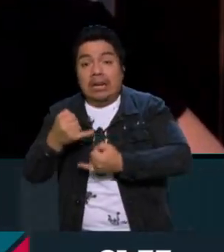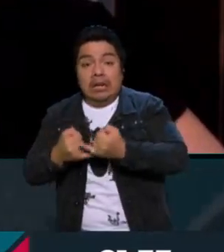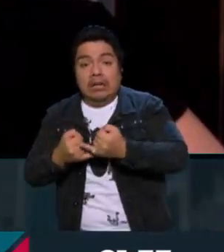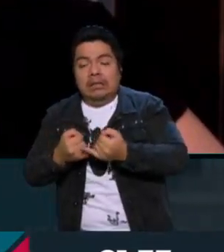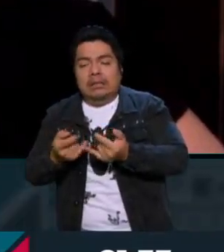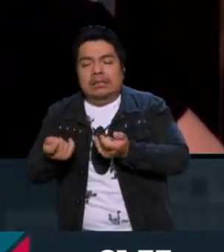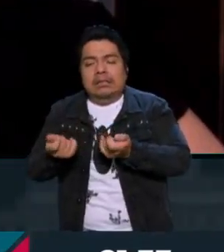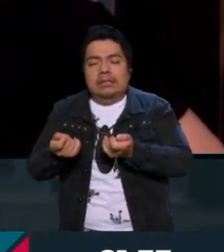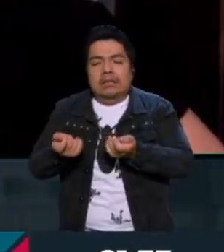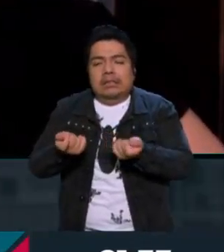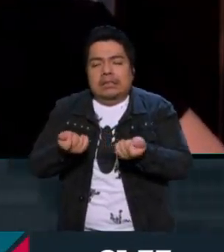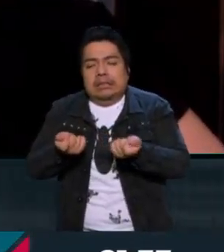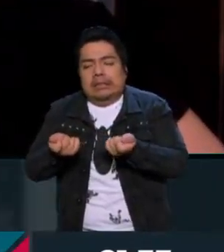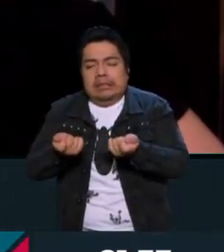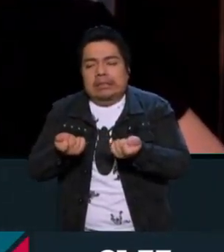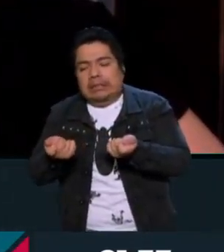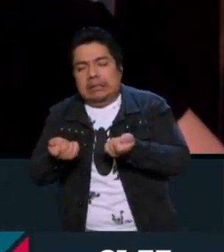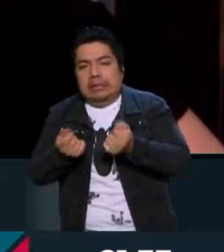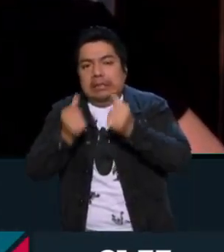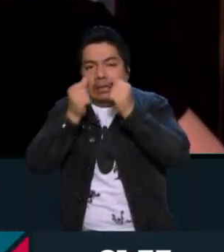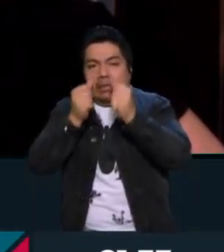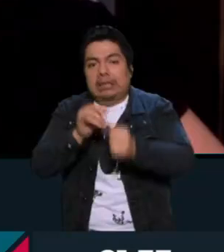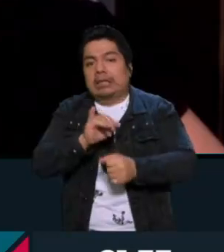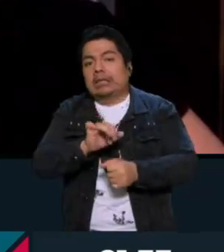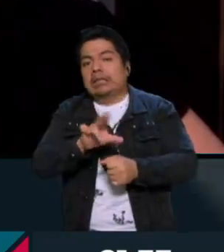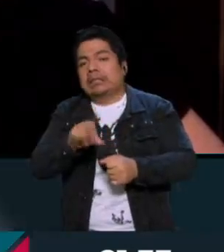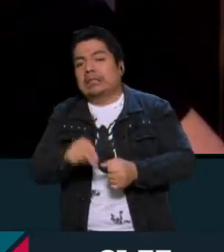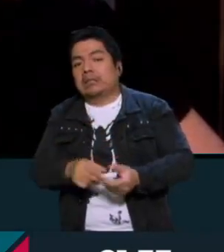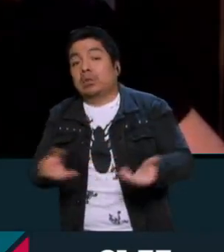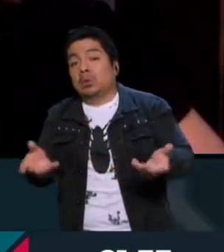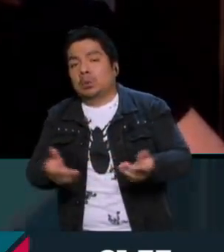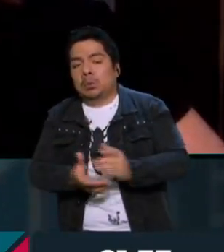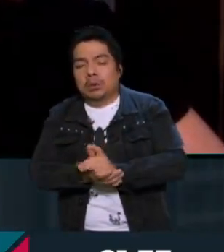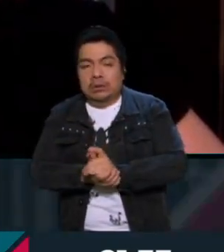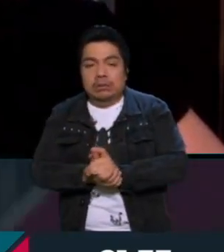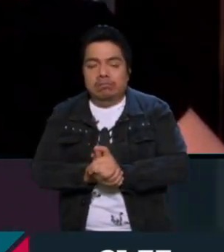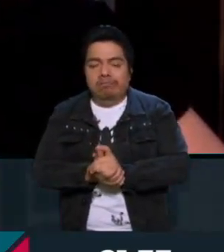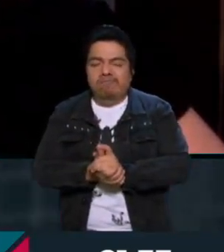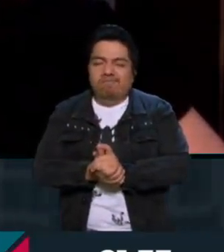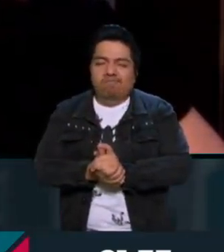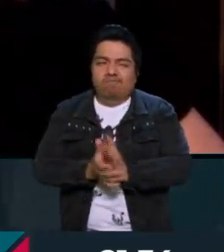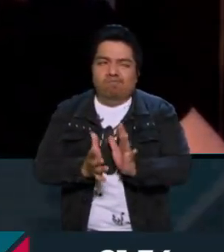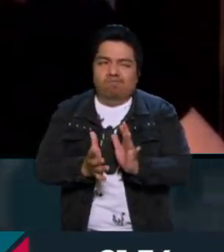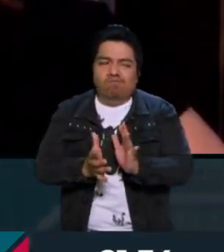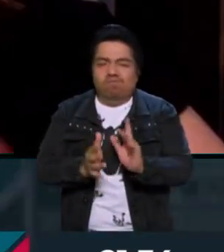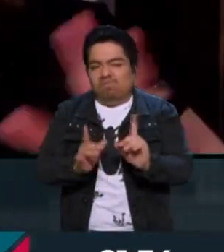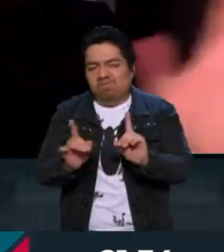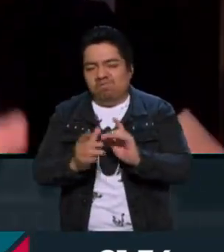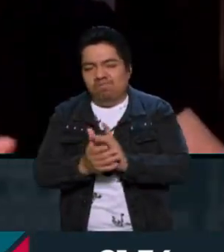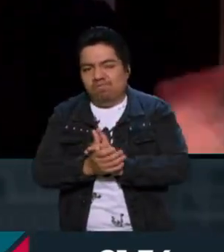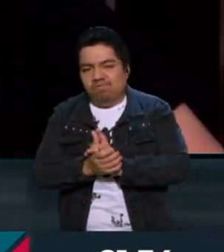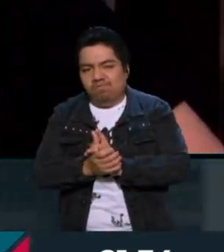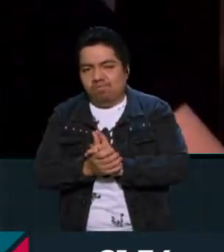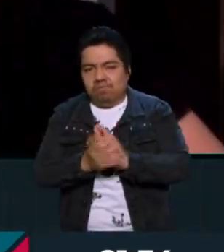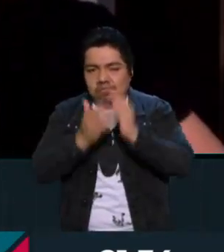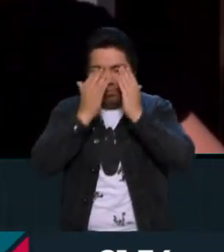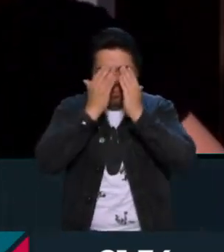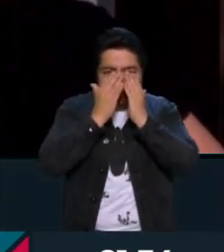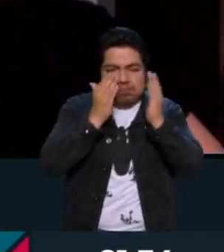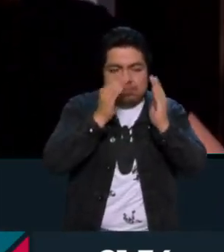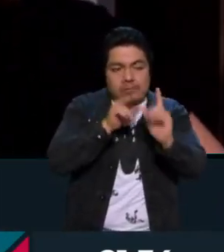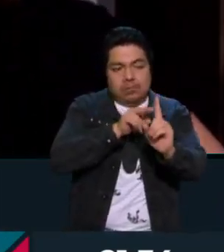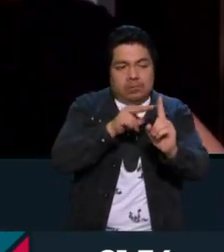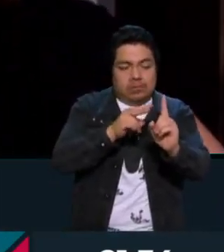cedan a atender lo que ellos exigen. No lo creo. Creo que ellos tienen una visión muy diferente de la